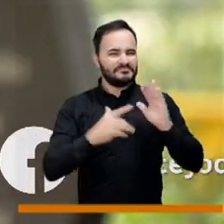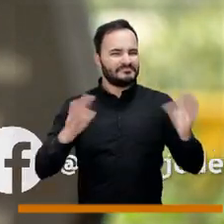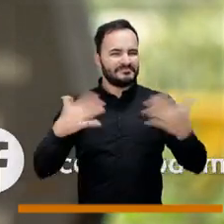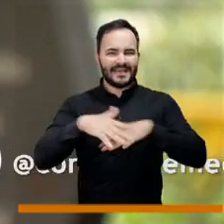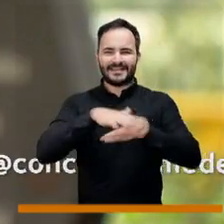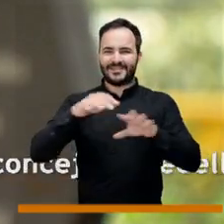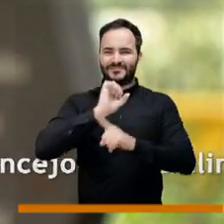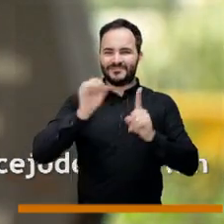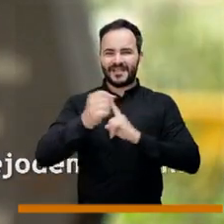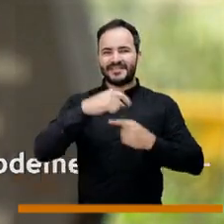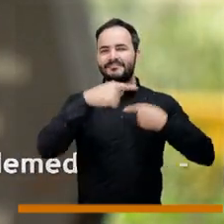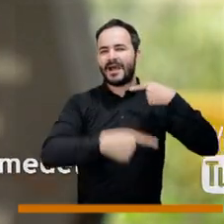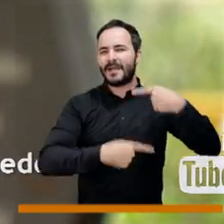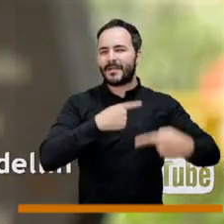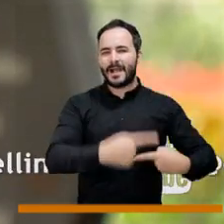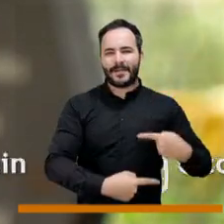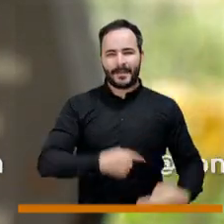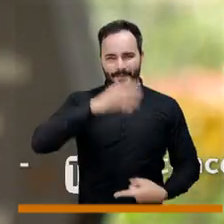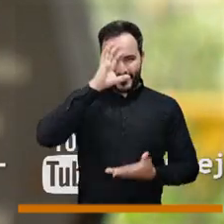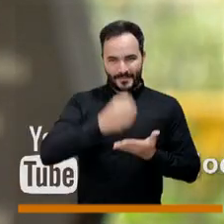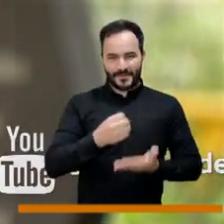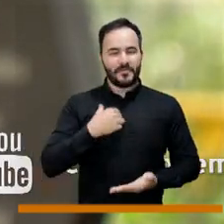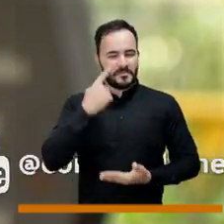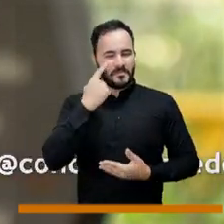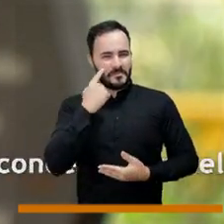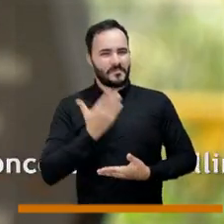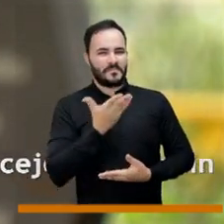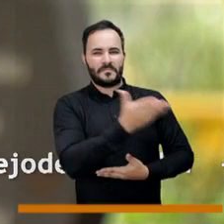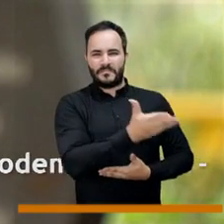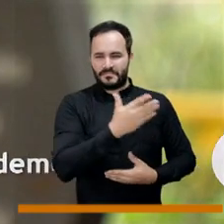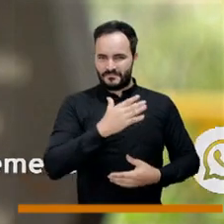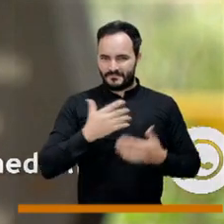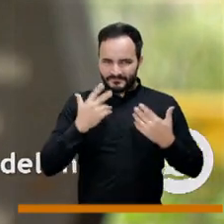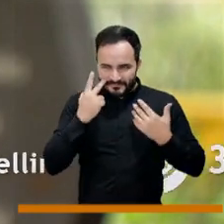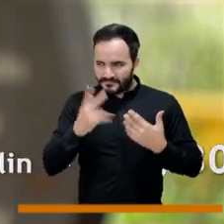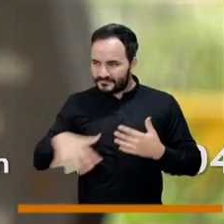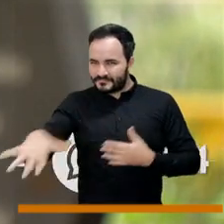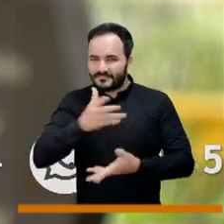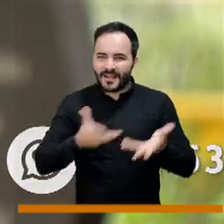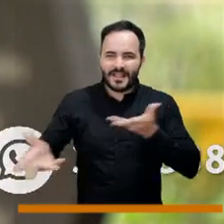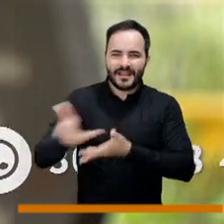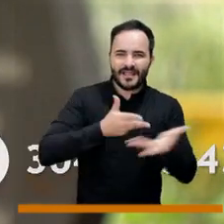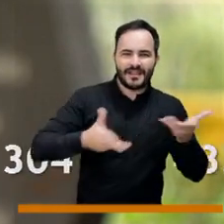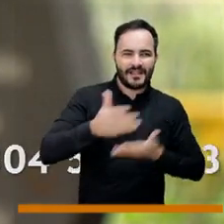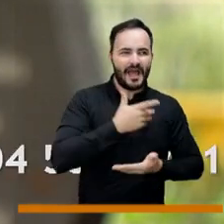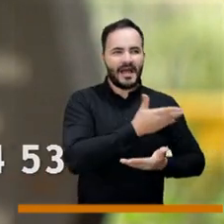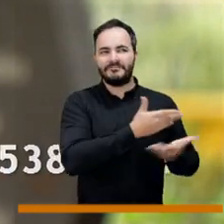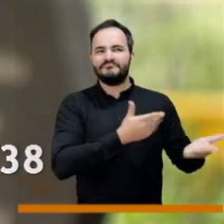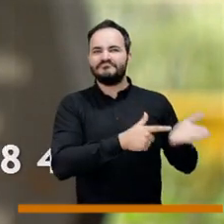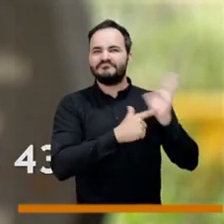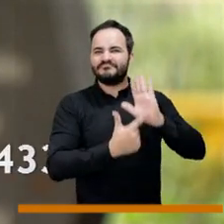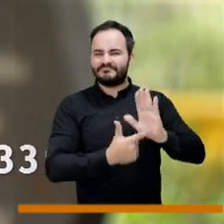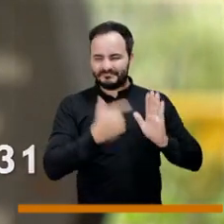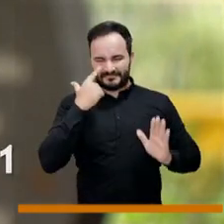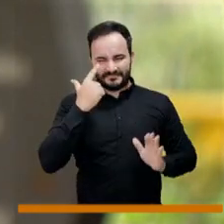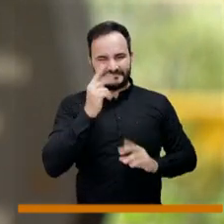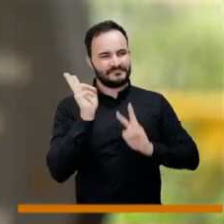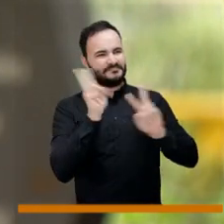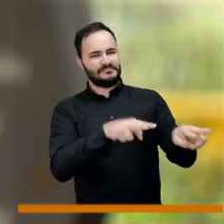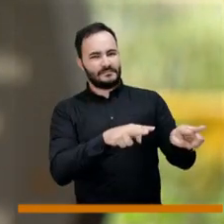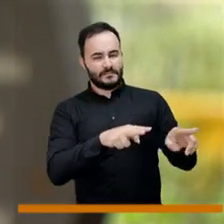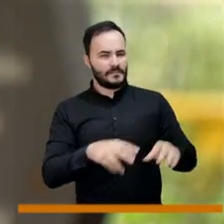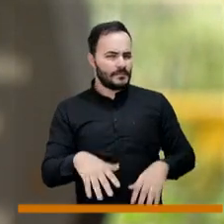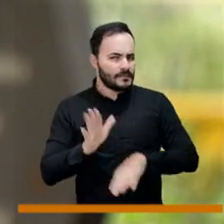siempre invitando a participar en nuestras redes sociales con la pregunta de hoy, que está muy ligada al tema que estamos desarrollando con nuestros invitados. ¿Qué